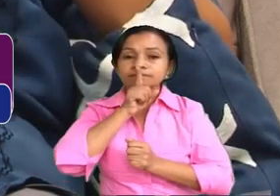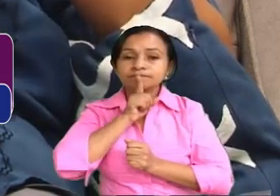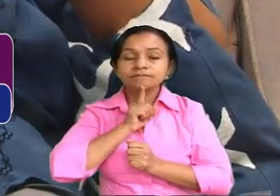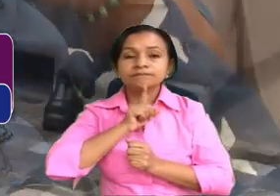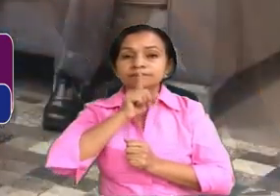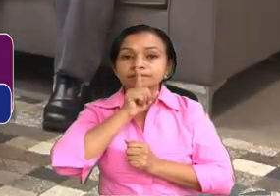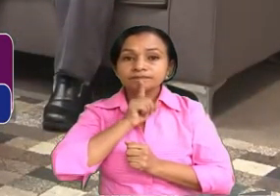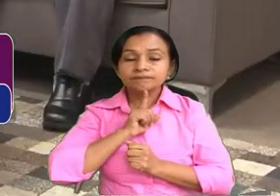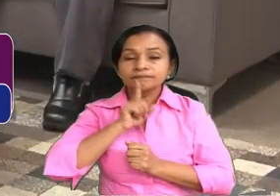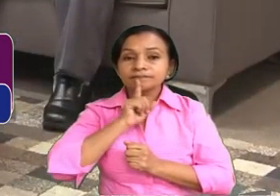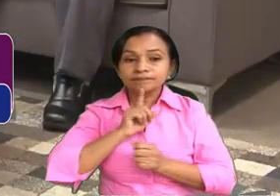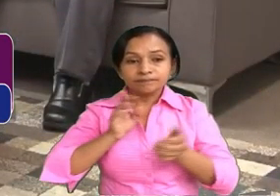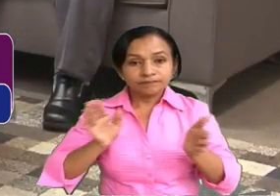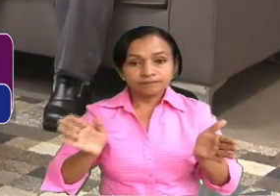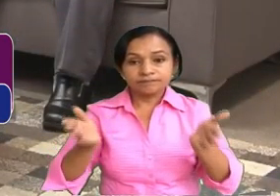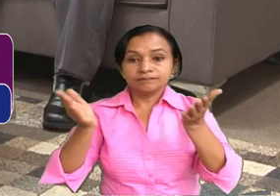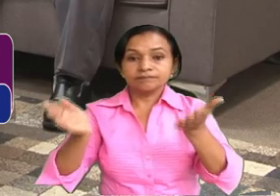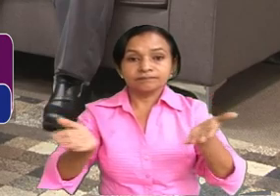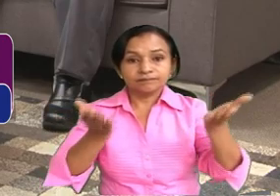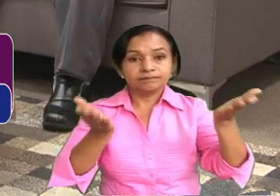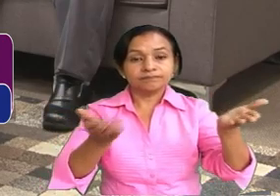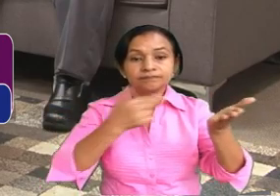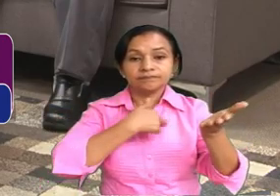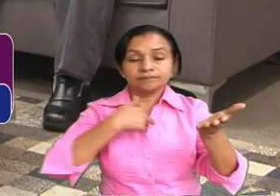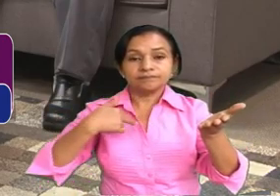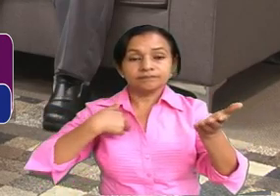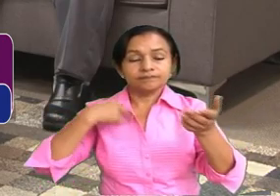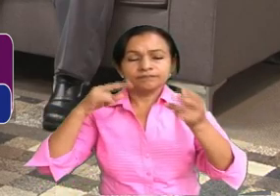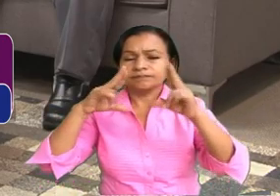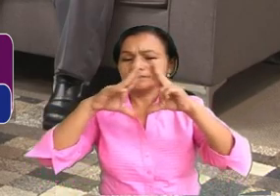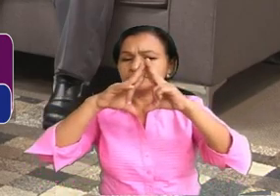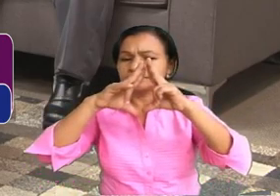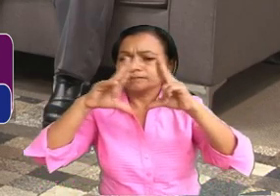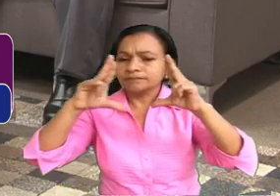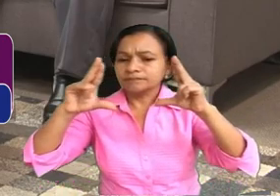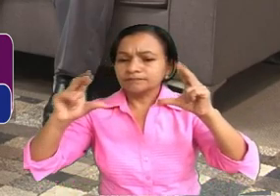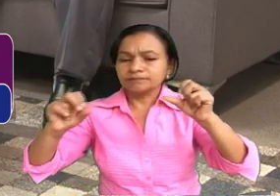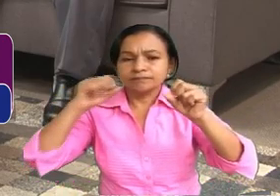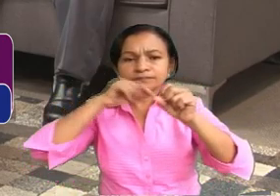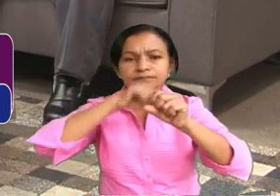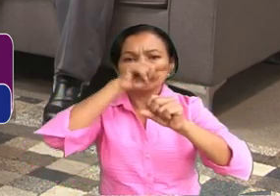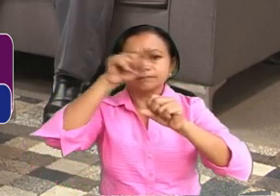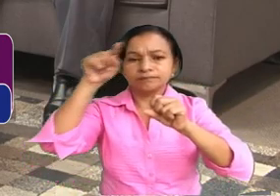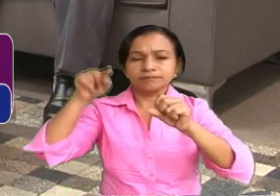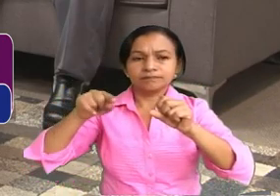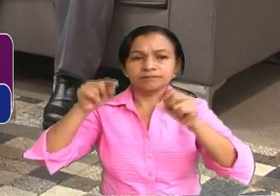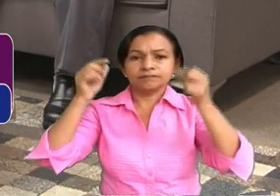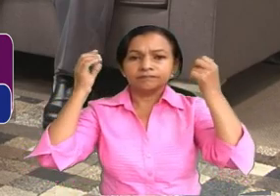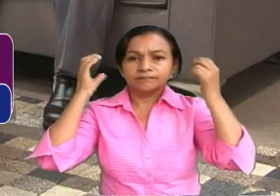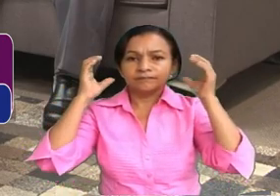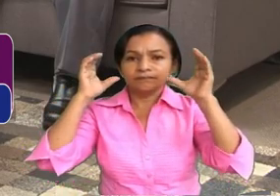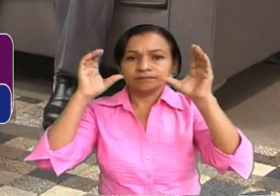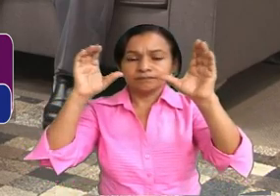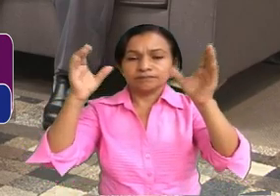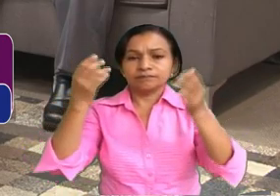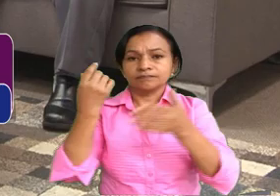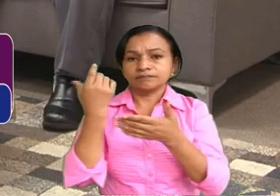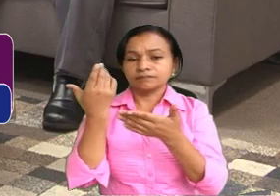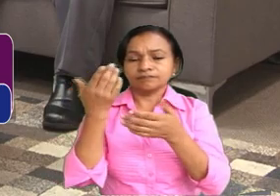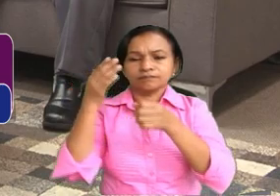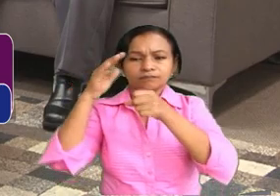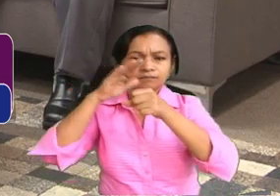lo andan promoviendo en estos momentos a nivel nacional. Y en la costa caribe, que ya no nos